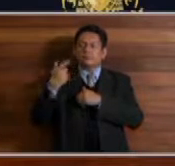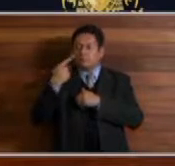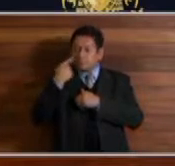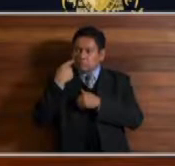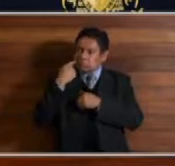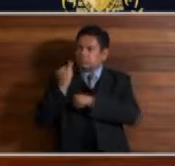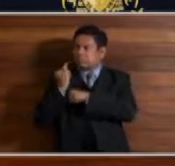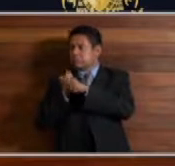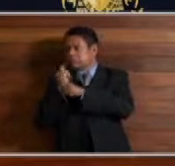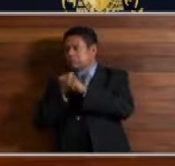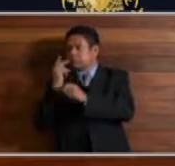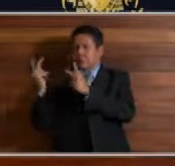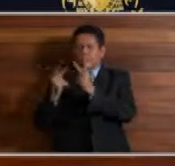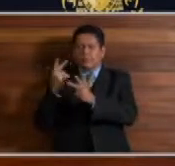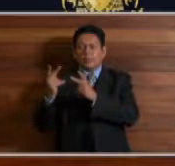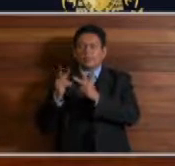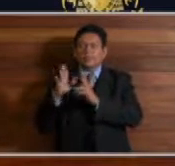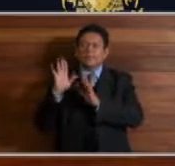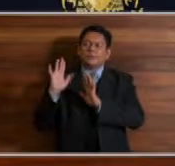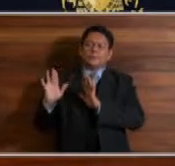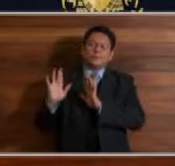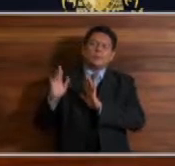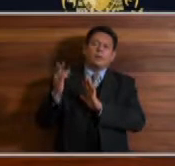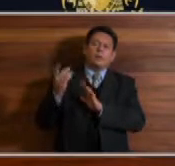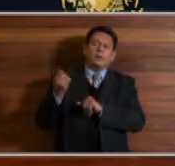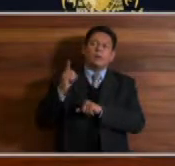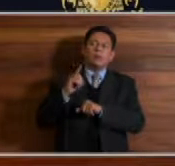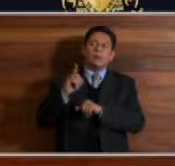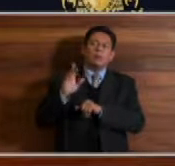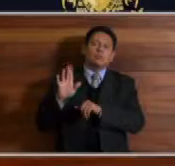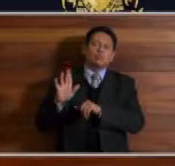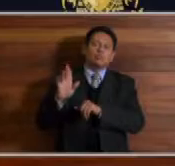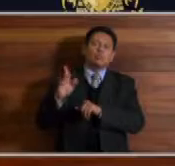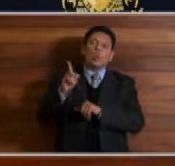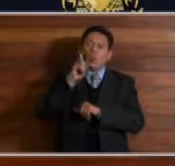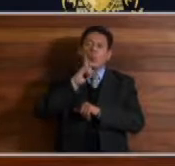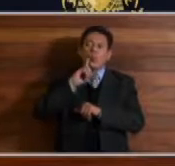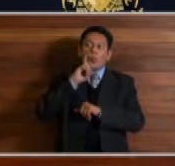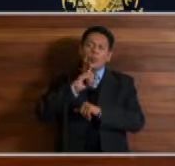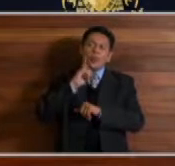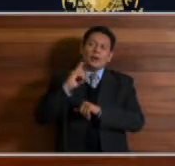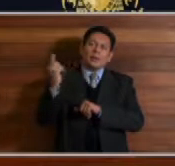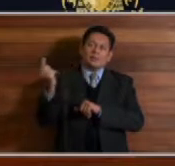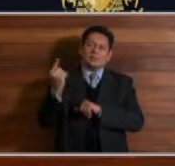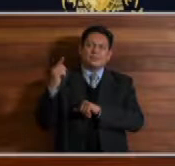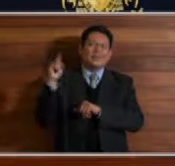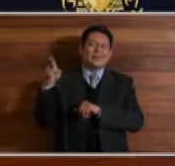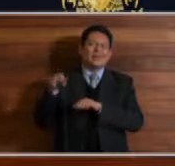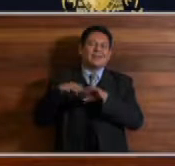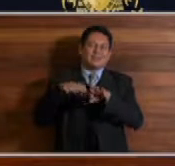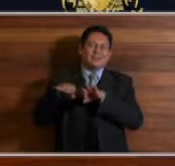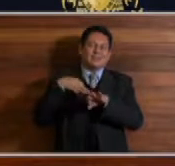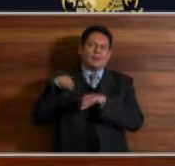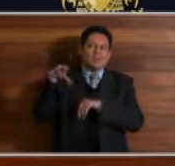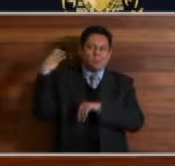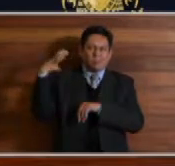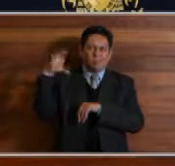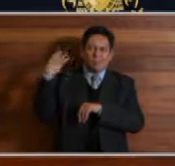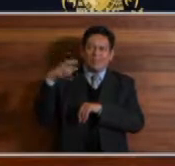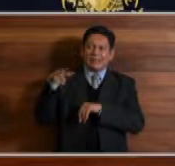una señora, 17 años, profesión prostituta, que presentó una